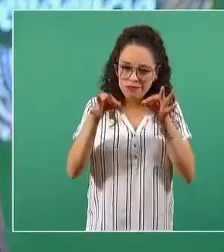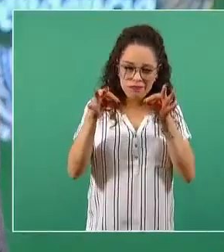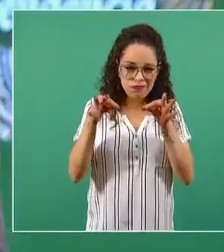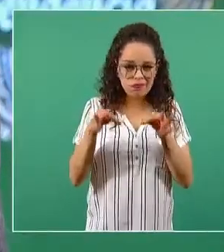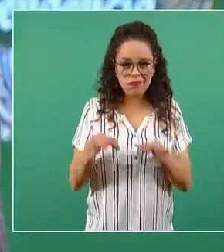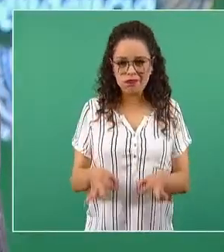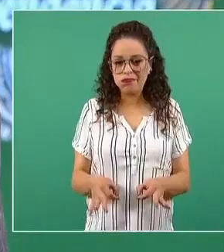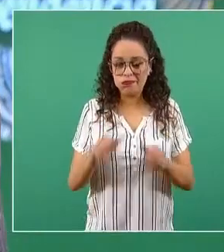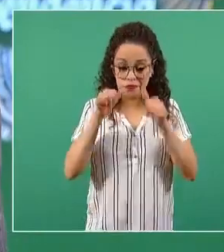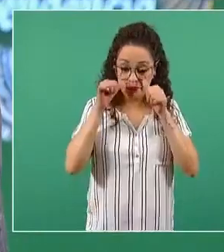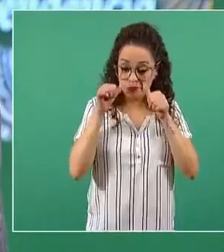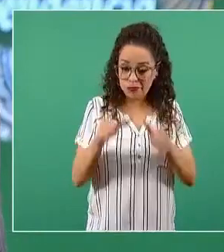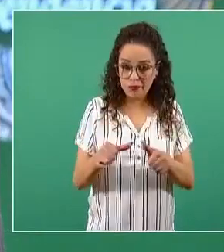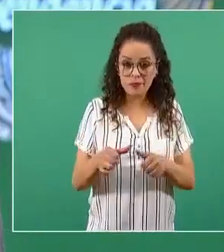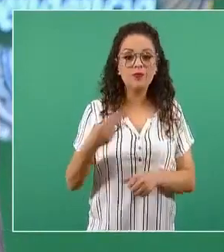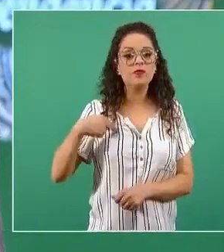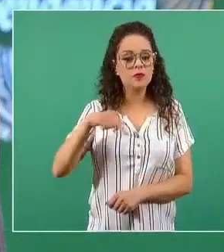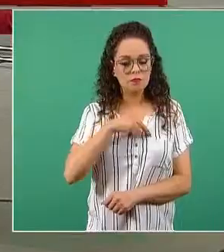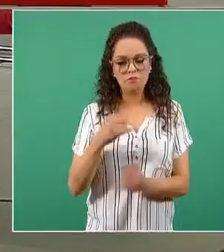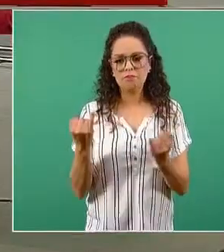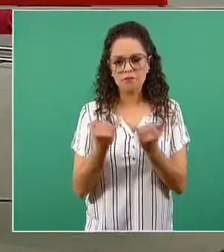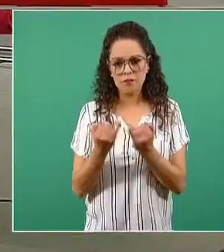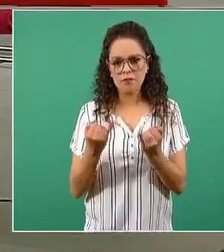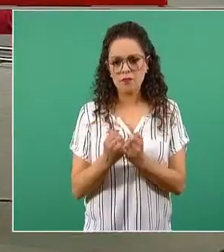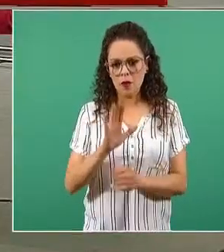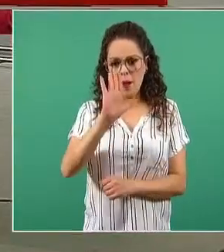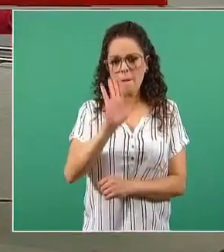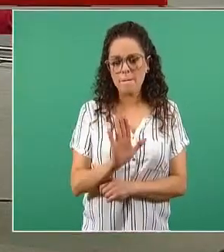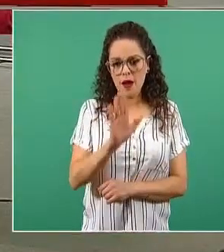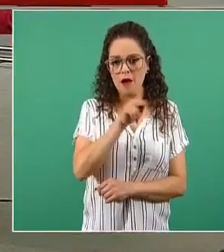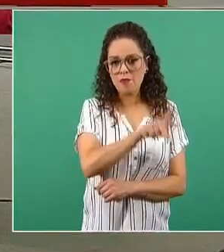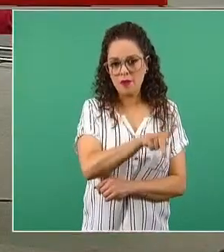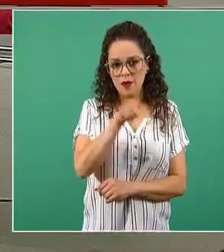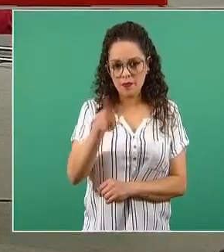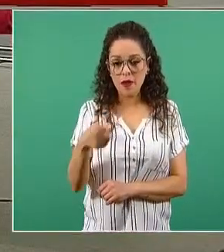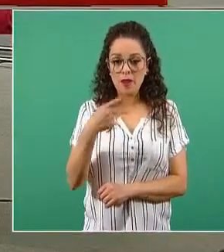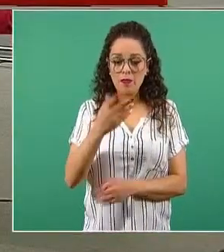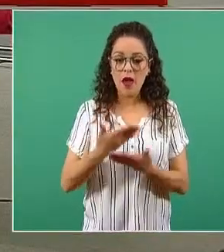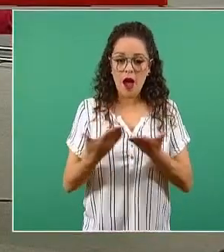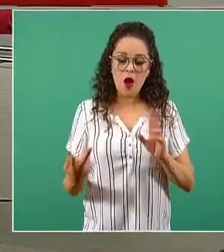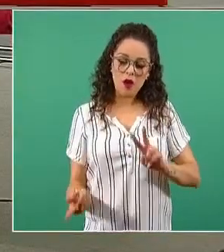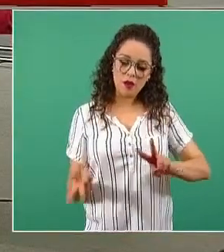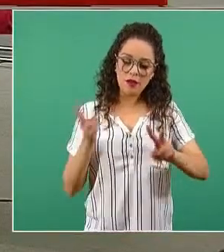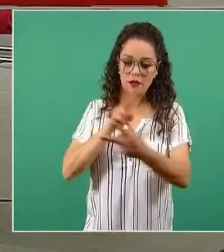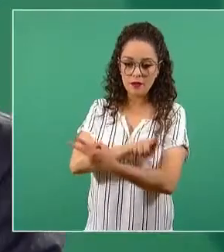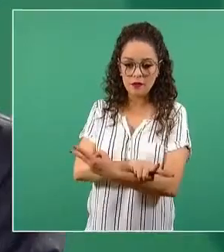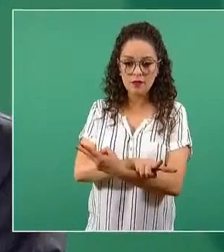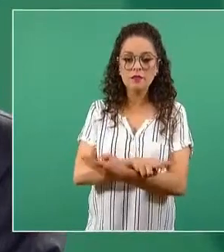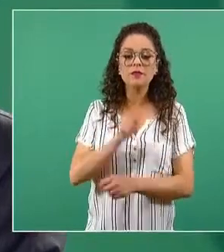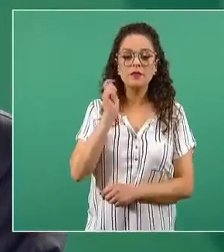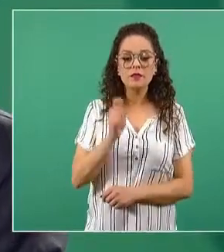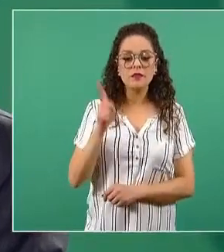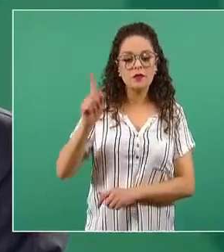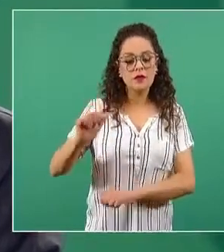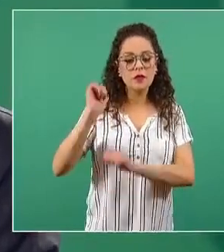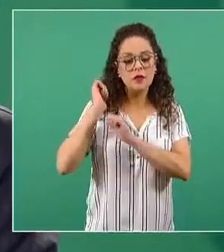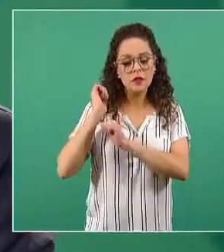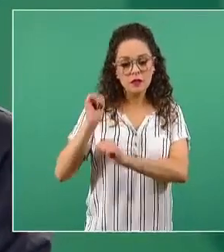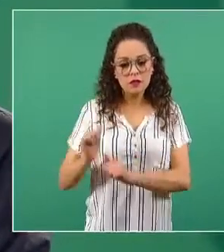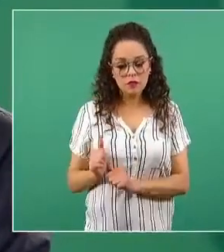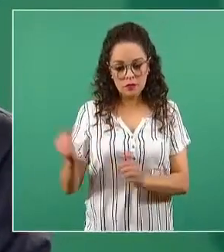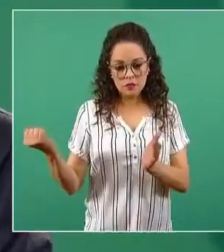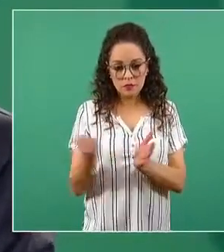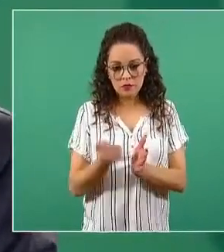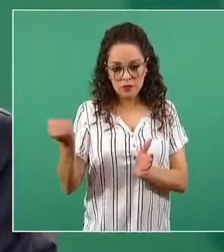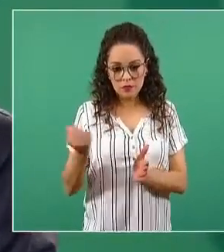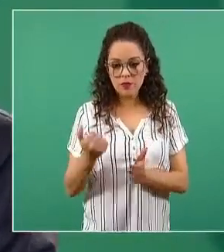algunas experiencias semejantes, ahora al revés, donde autorizaciones sanitarias de COFEPRIS han sido de ayuda